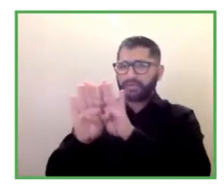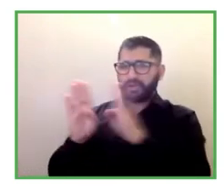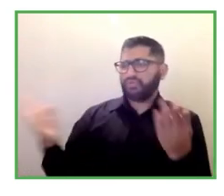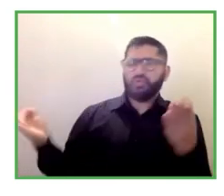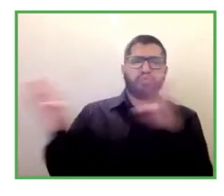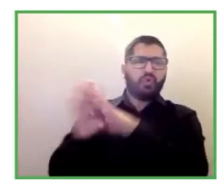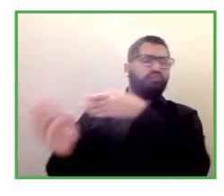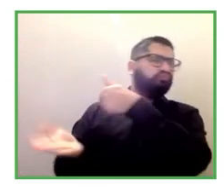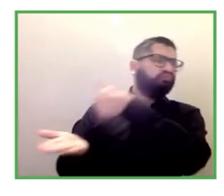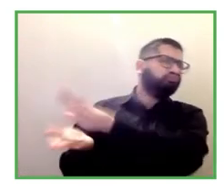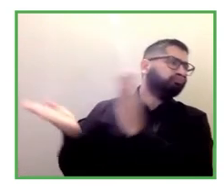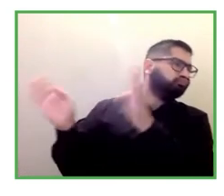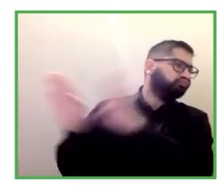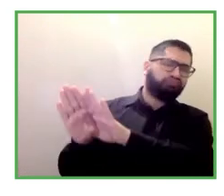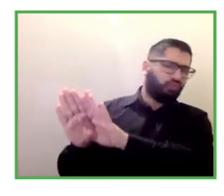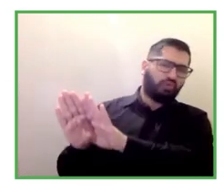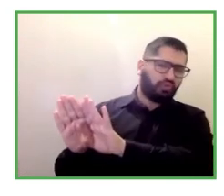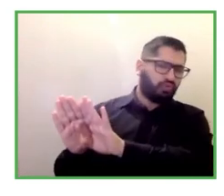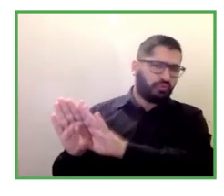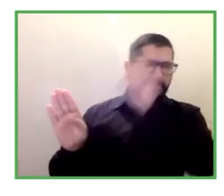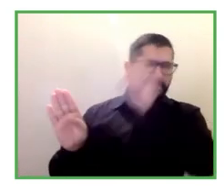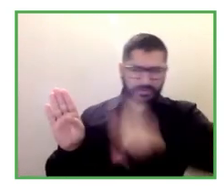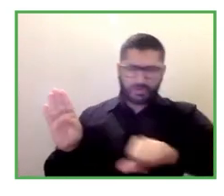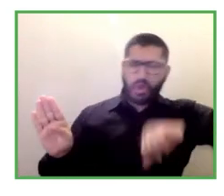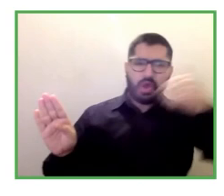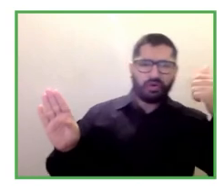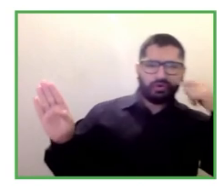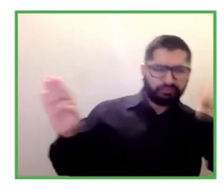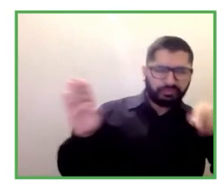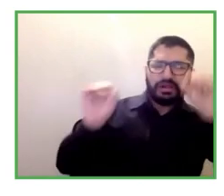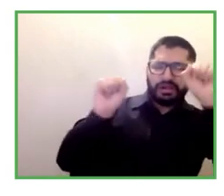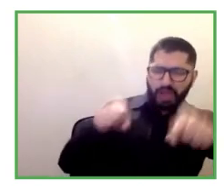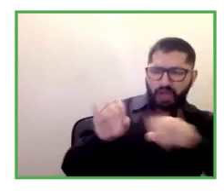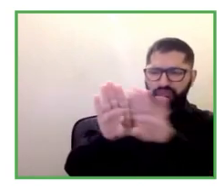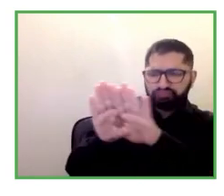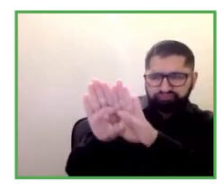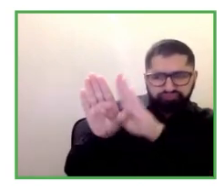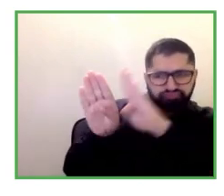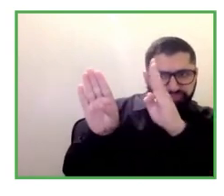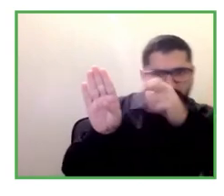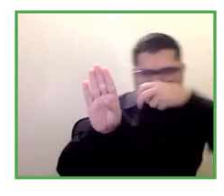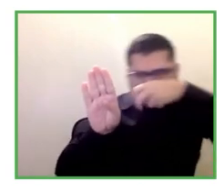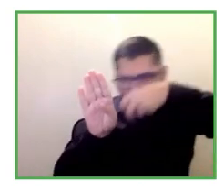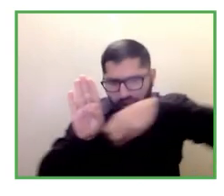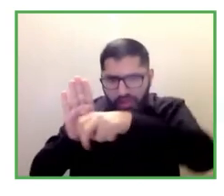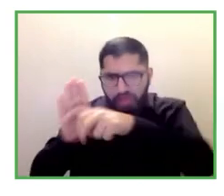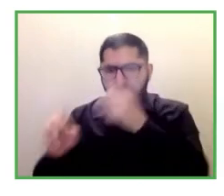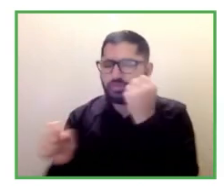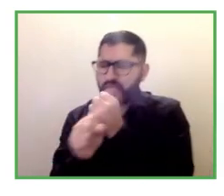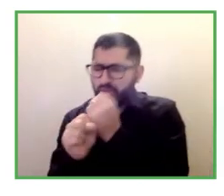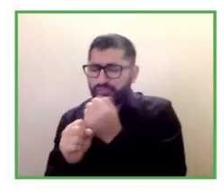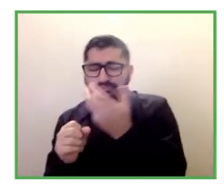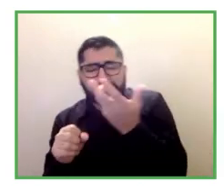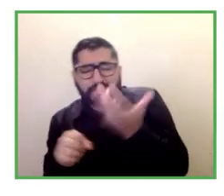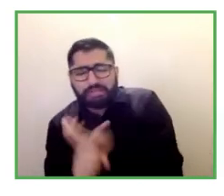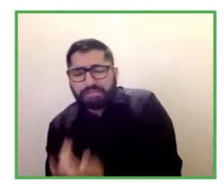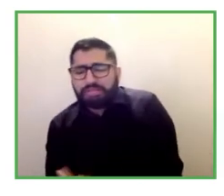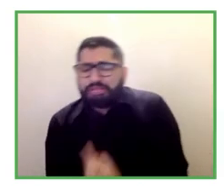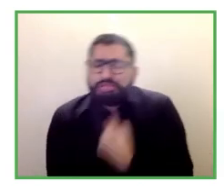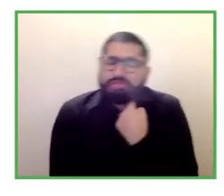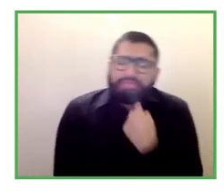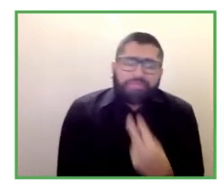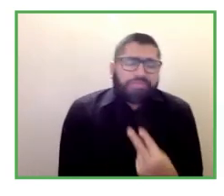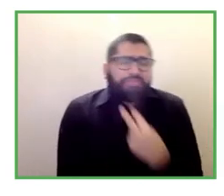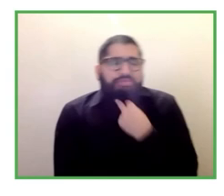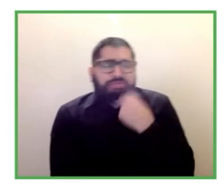viaje. Y lo que queremos es poder seguir trabajando con él una vez que él pueda resolver sus temas familiares. Él